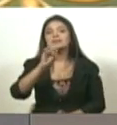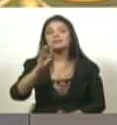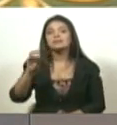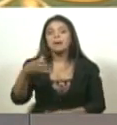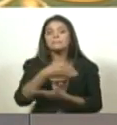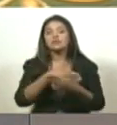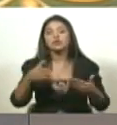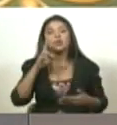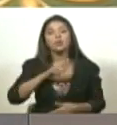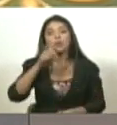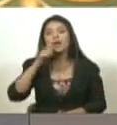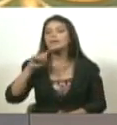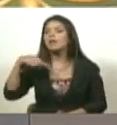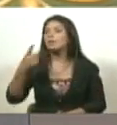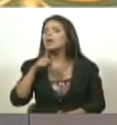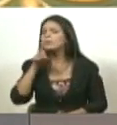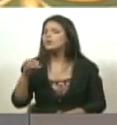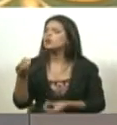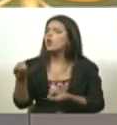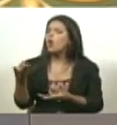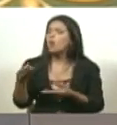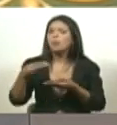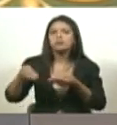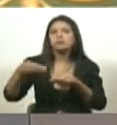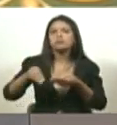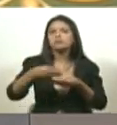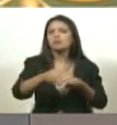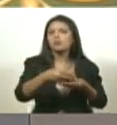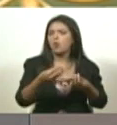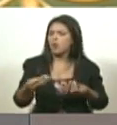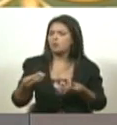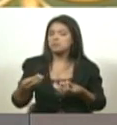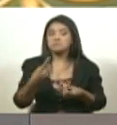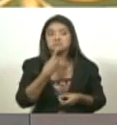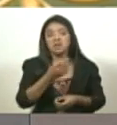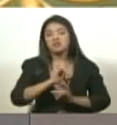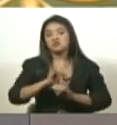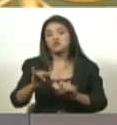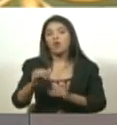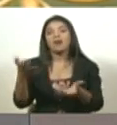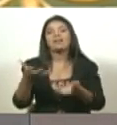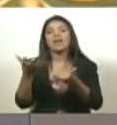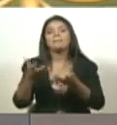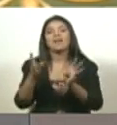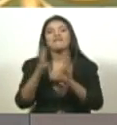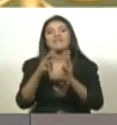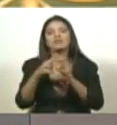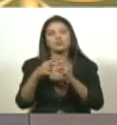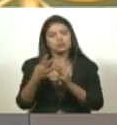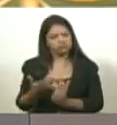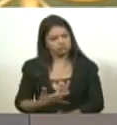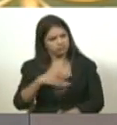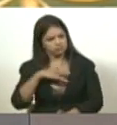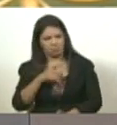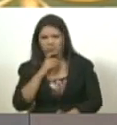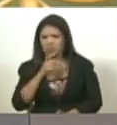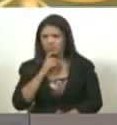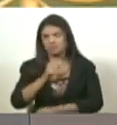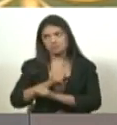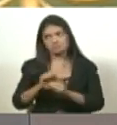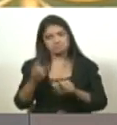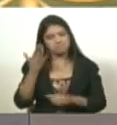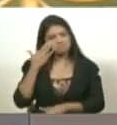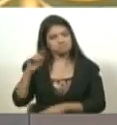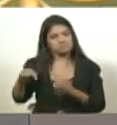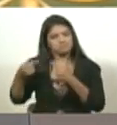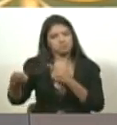y después le dice, dígame cómo gastó el dinero, y el contador le dice, quemé las facturas, difícilmente usted puede saber más